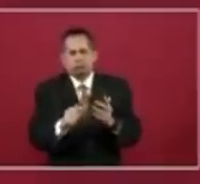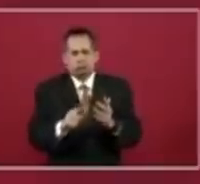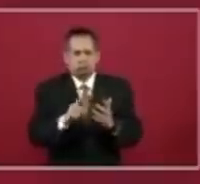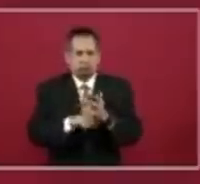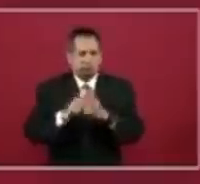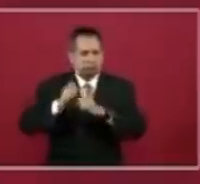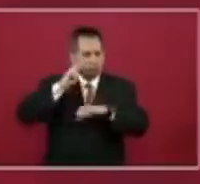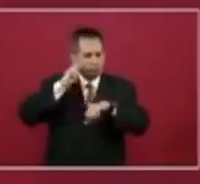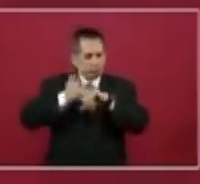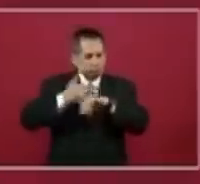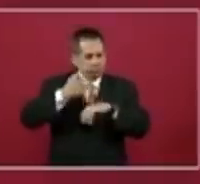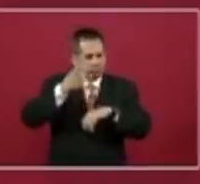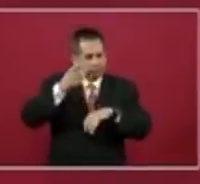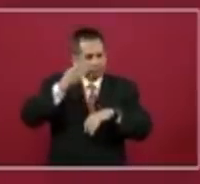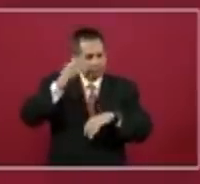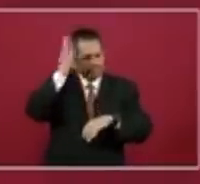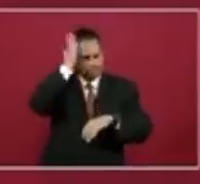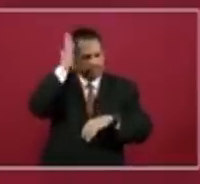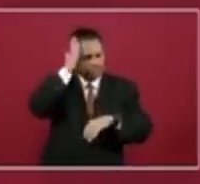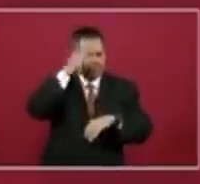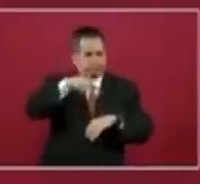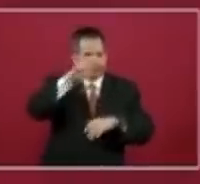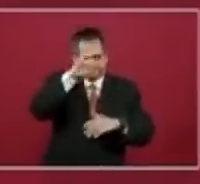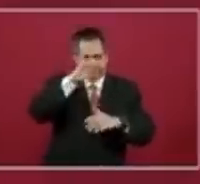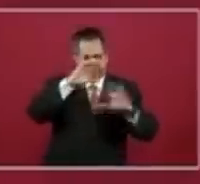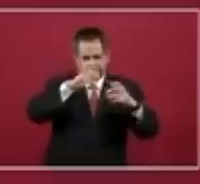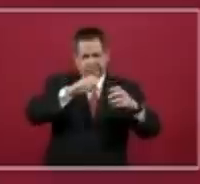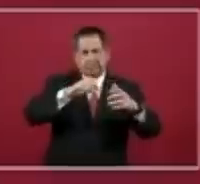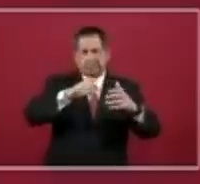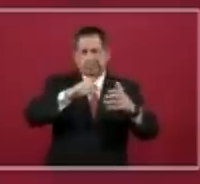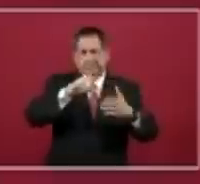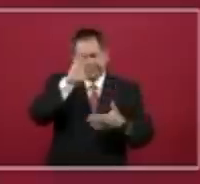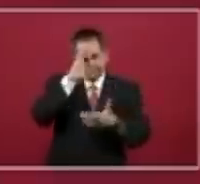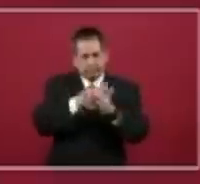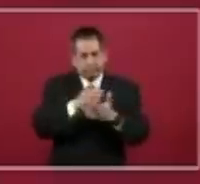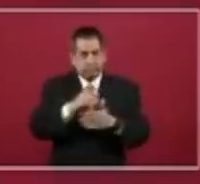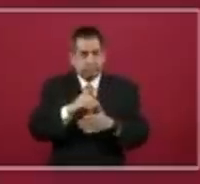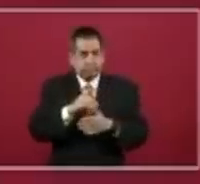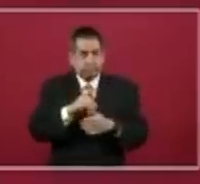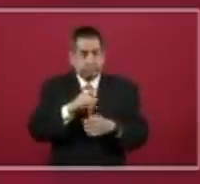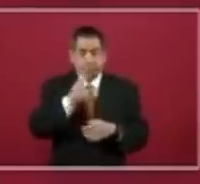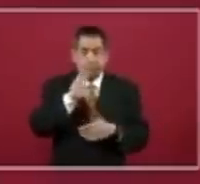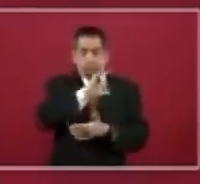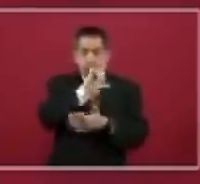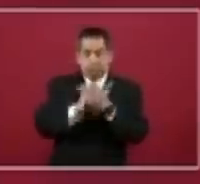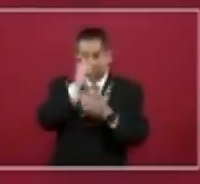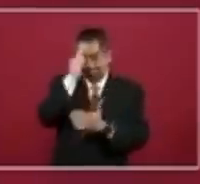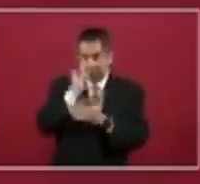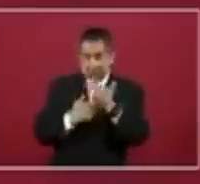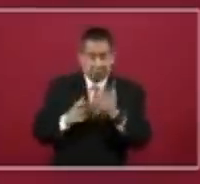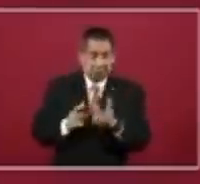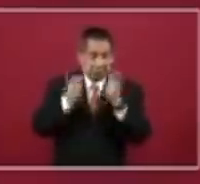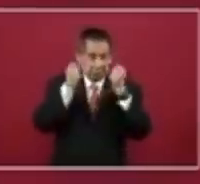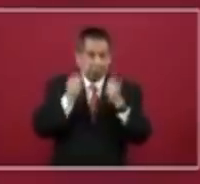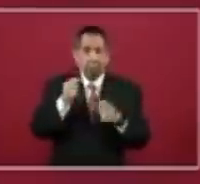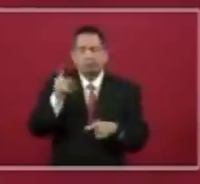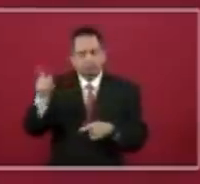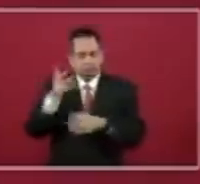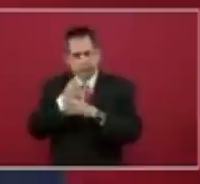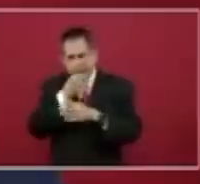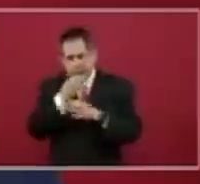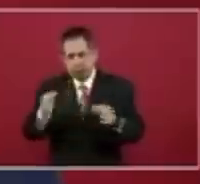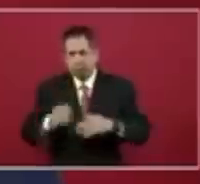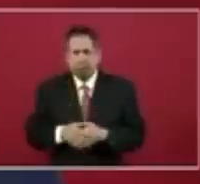jerarcas de la Iglesia Católica que cometen delitos. Ha sido él muy claro en eso. Yo